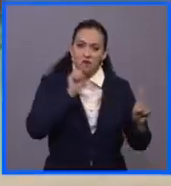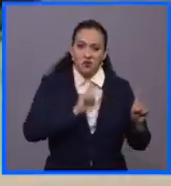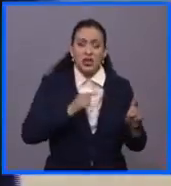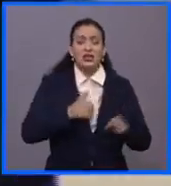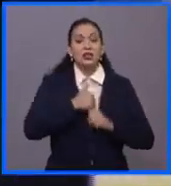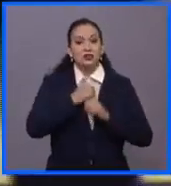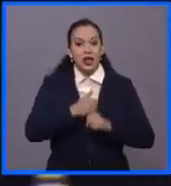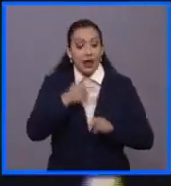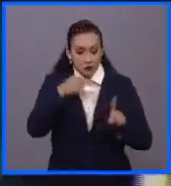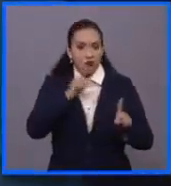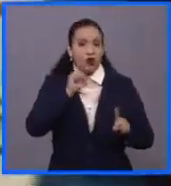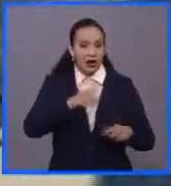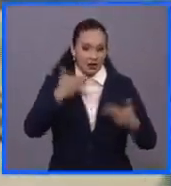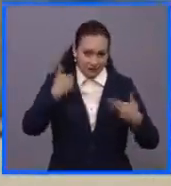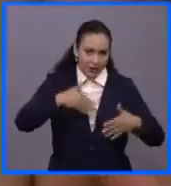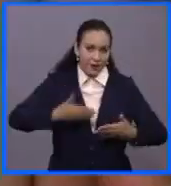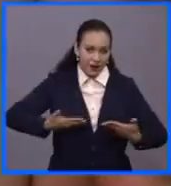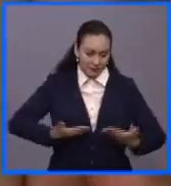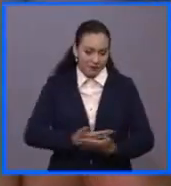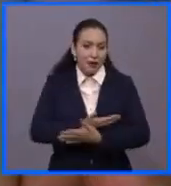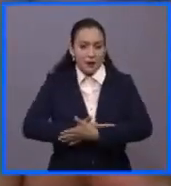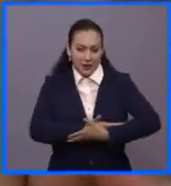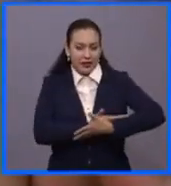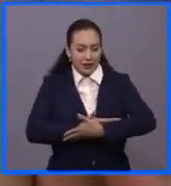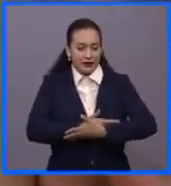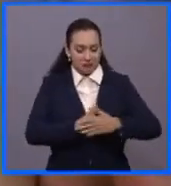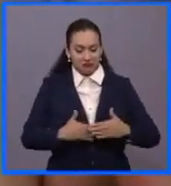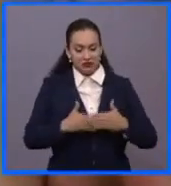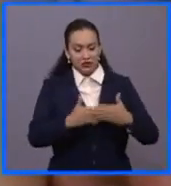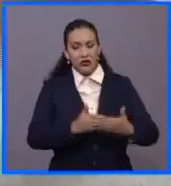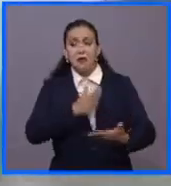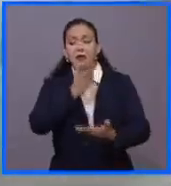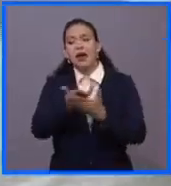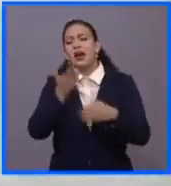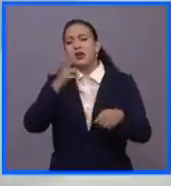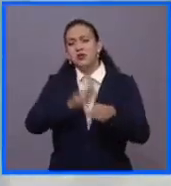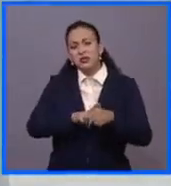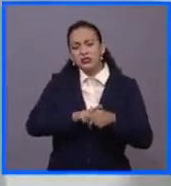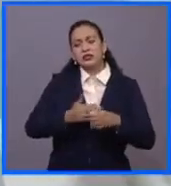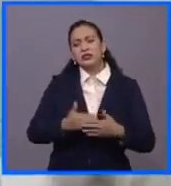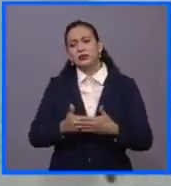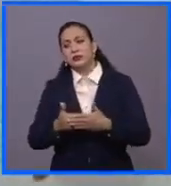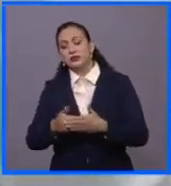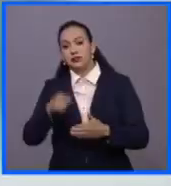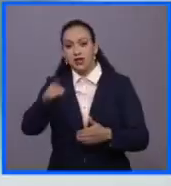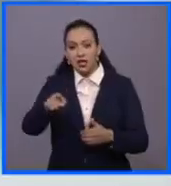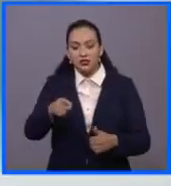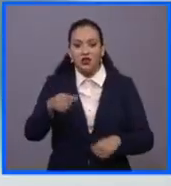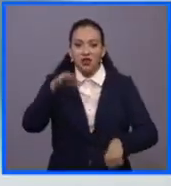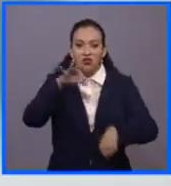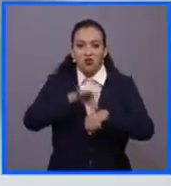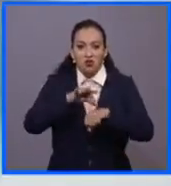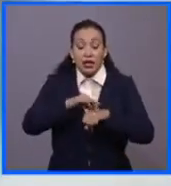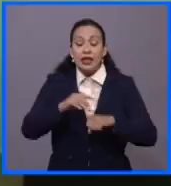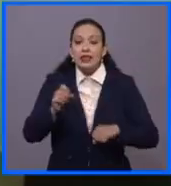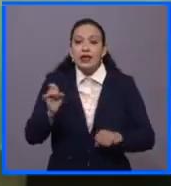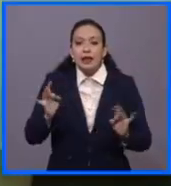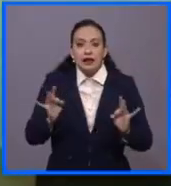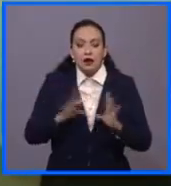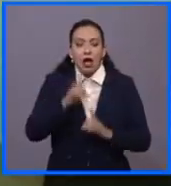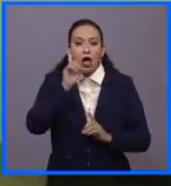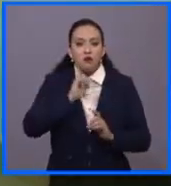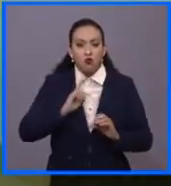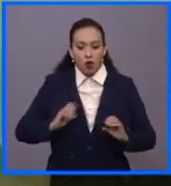atención prenatal, parto y posparto en una institución de salud pública, además de que se le practicó una esterilización